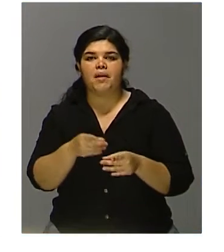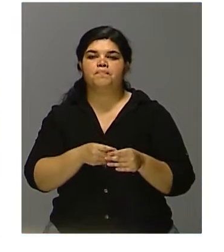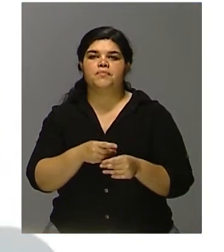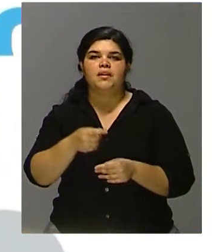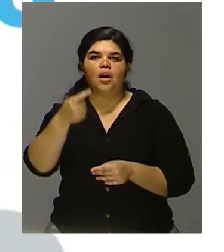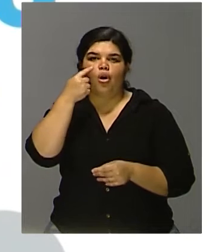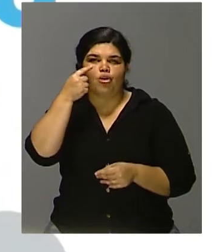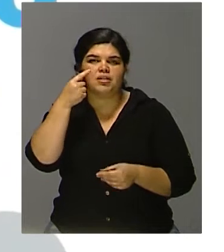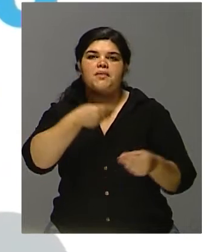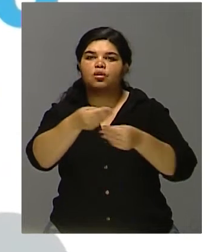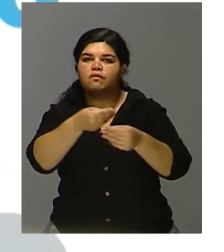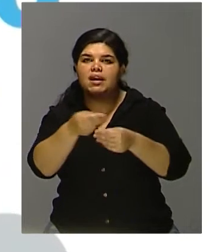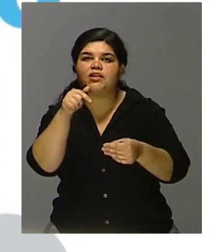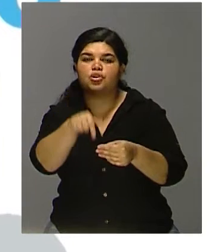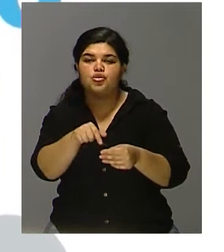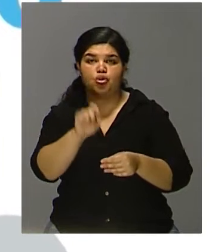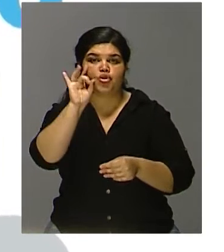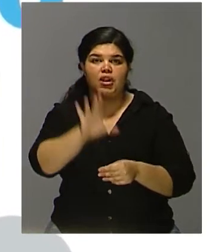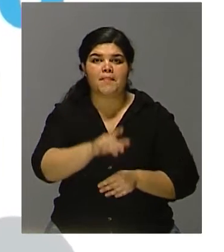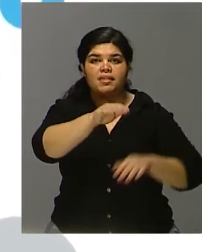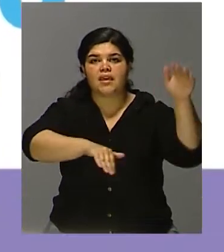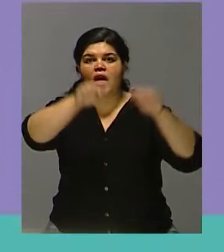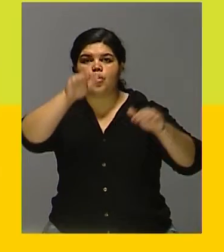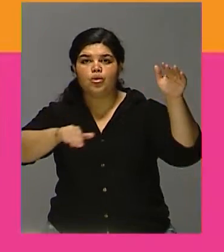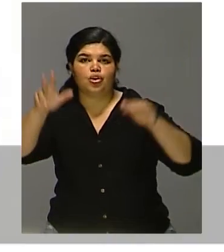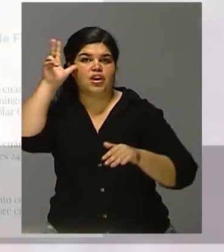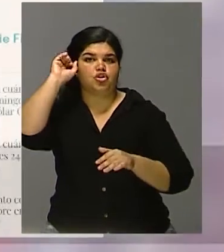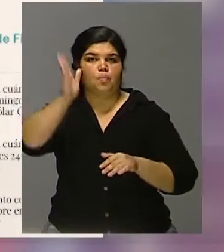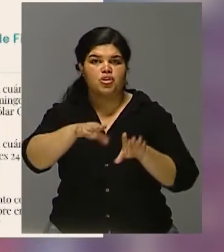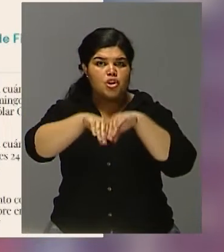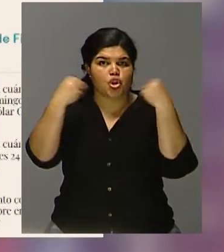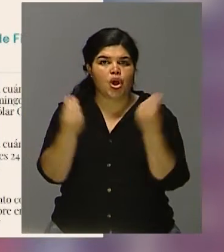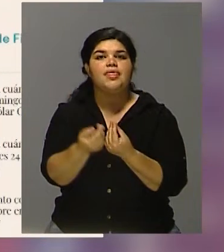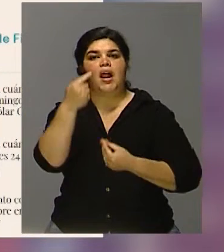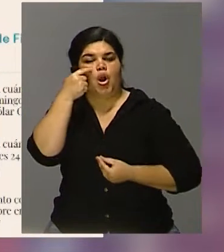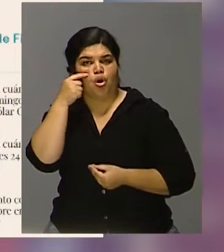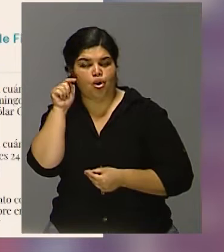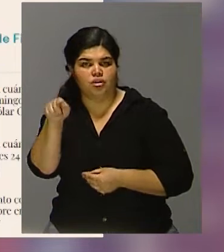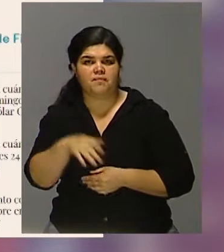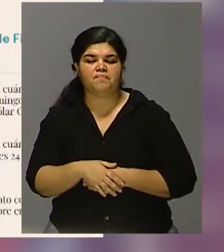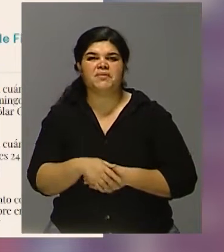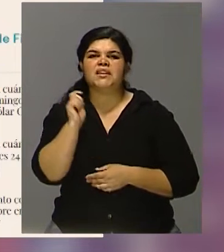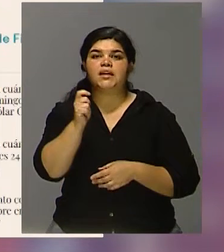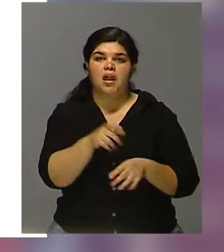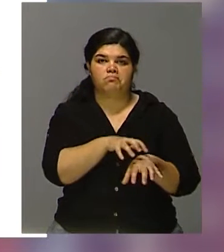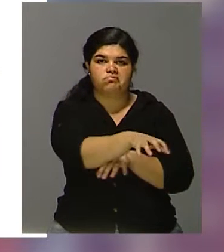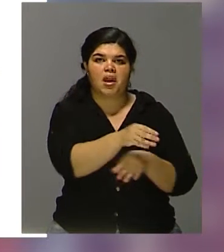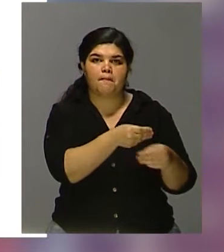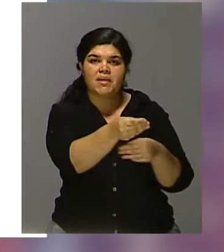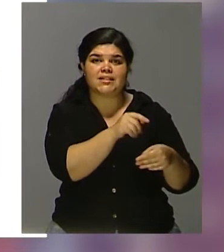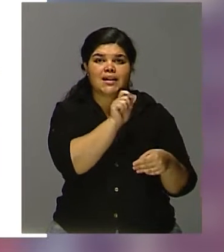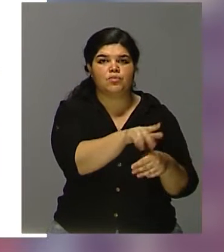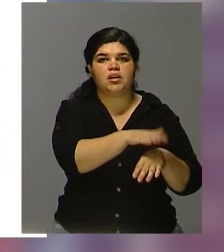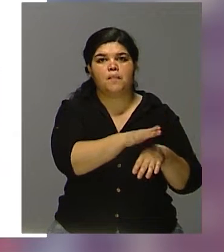al 28% de los adultos, según un estudio realizado por la consultora Standard & Poor's, y esto significa que